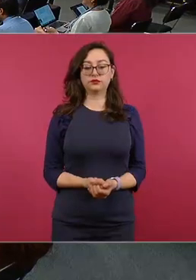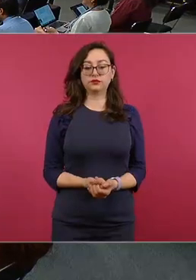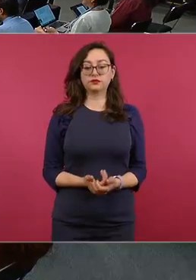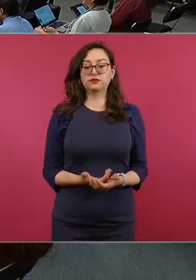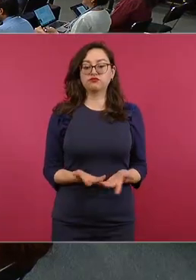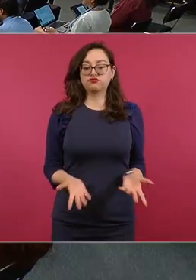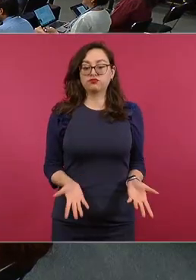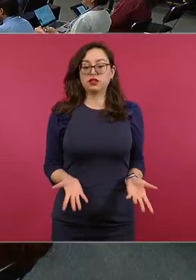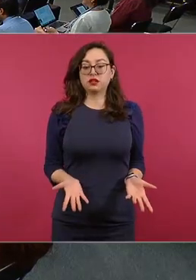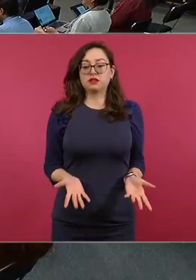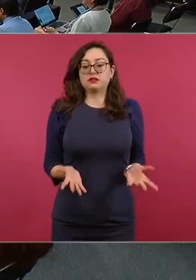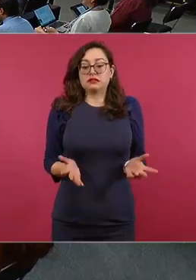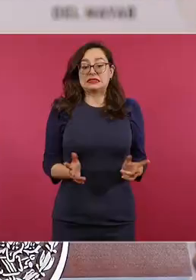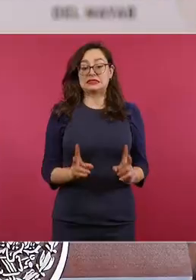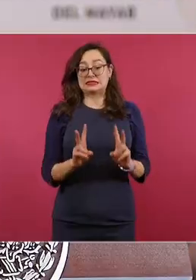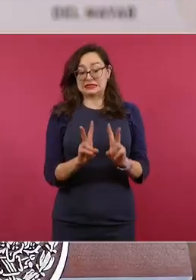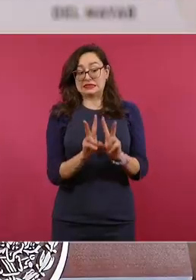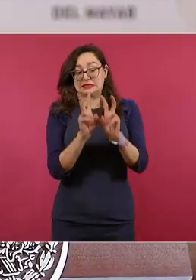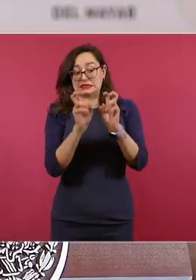En la campaña presidencial,